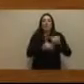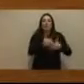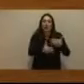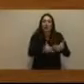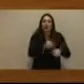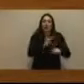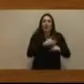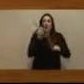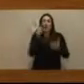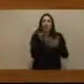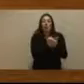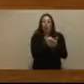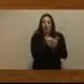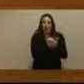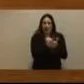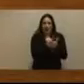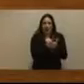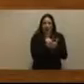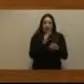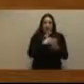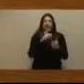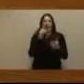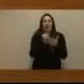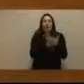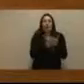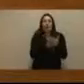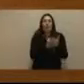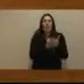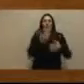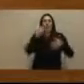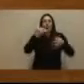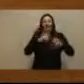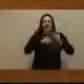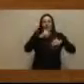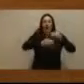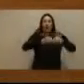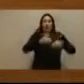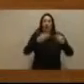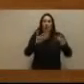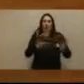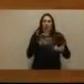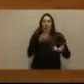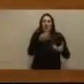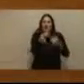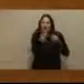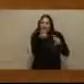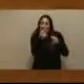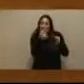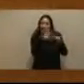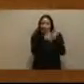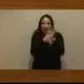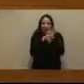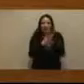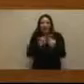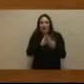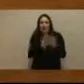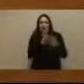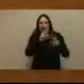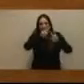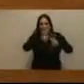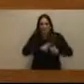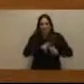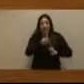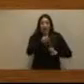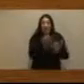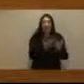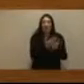para comprobar el alcance real de la obra ejecutada y verificar de modo más detallado y exhaustivo el expediente objeto de análisis. Se